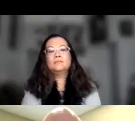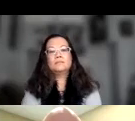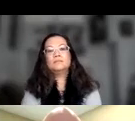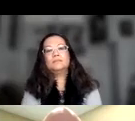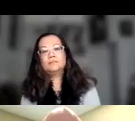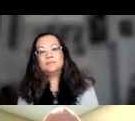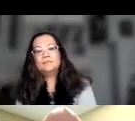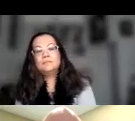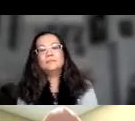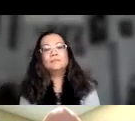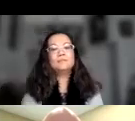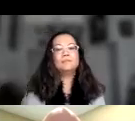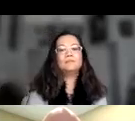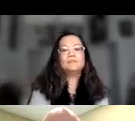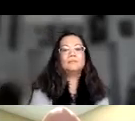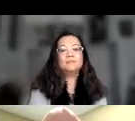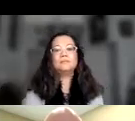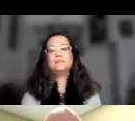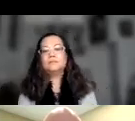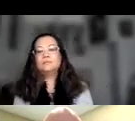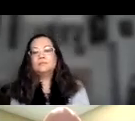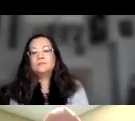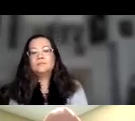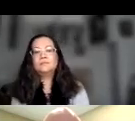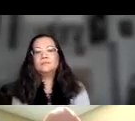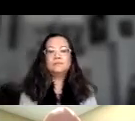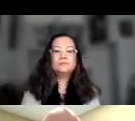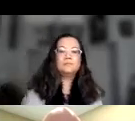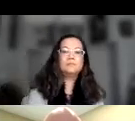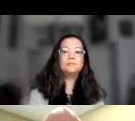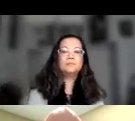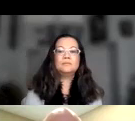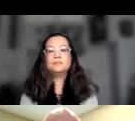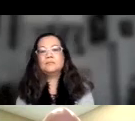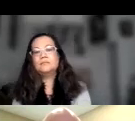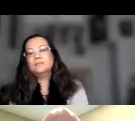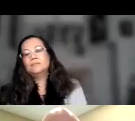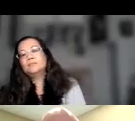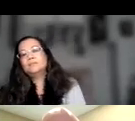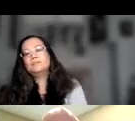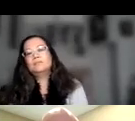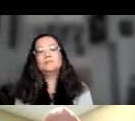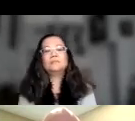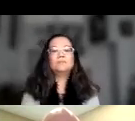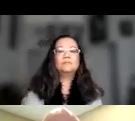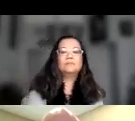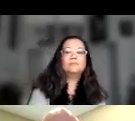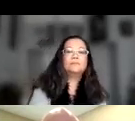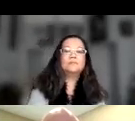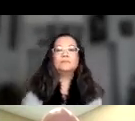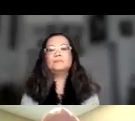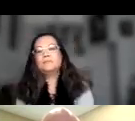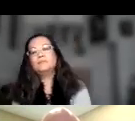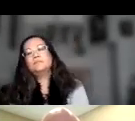y podemos compararlo con lo que hemos comparado con obtenido anteriormente de otras comunidades, que son la falta de tecnología,